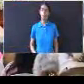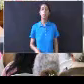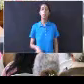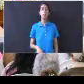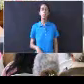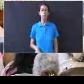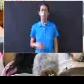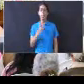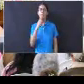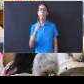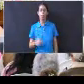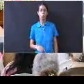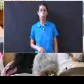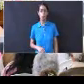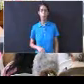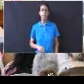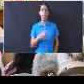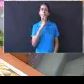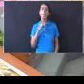problema? dijo.